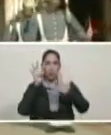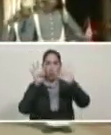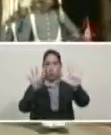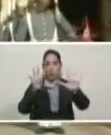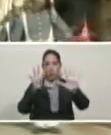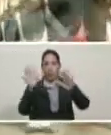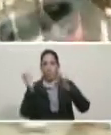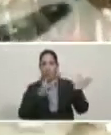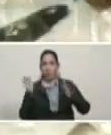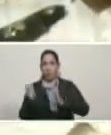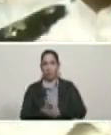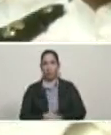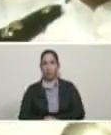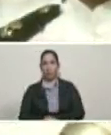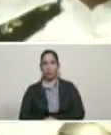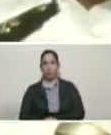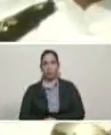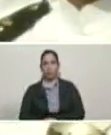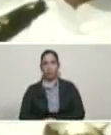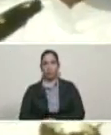marzo...